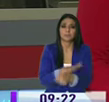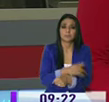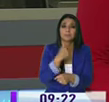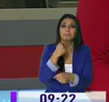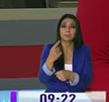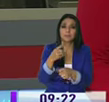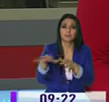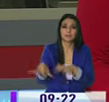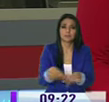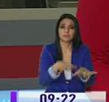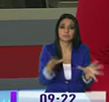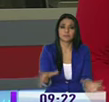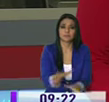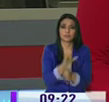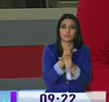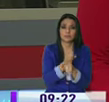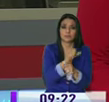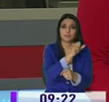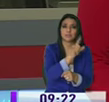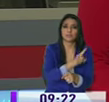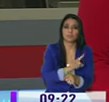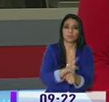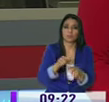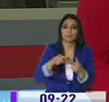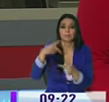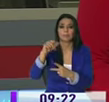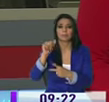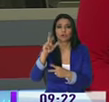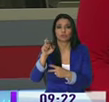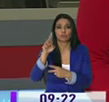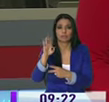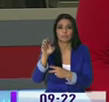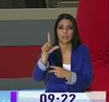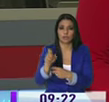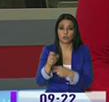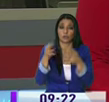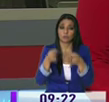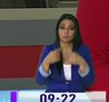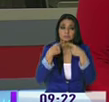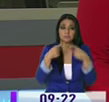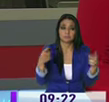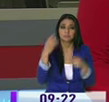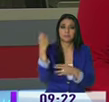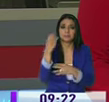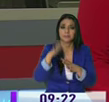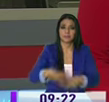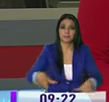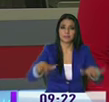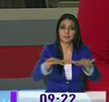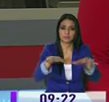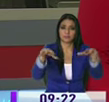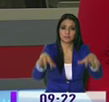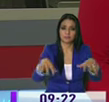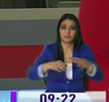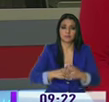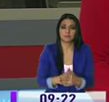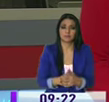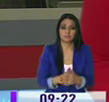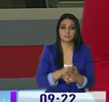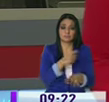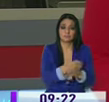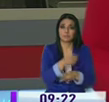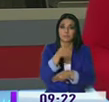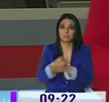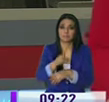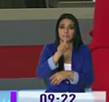ejecutar el operativo de seguridad en zaruma y portovelo una vez que se declaró el estado de excepción en éstas se dispondrá